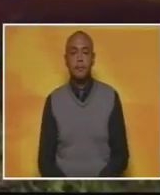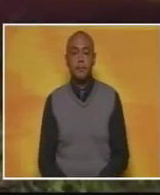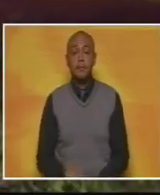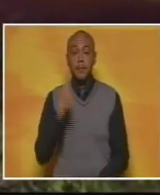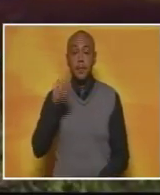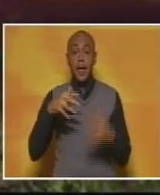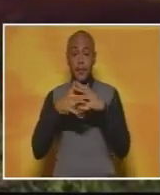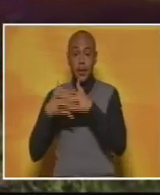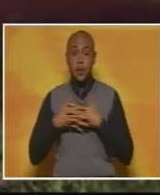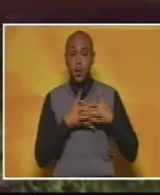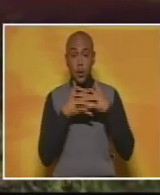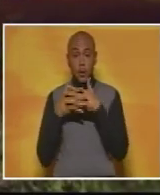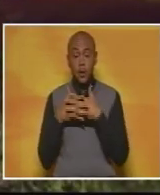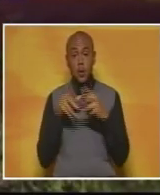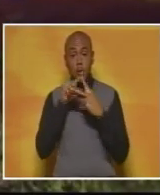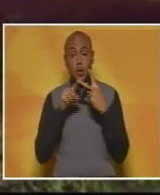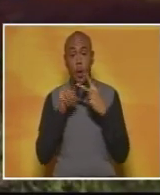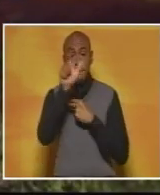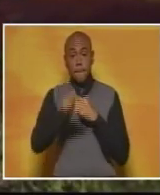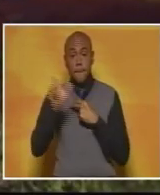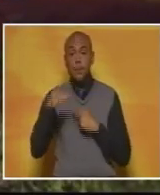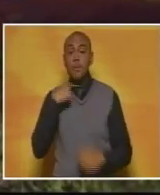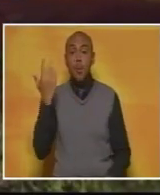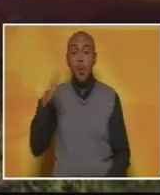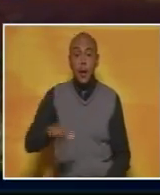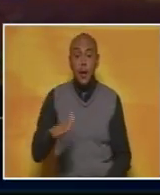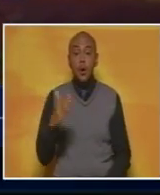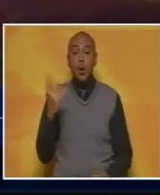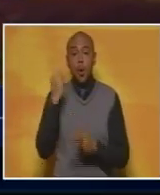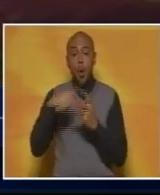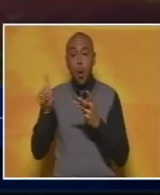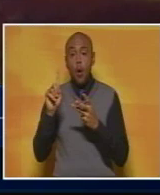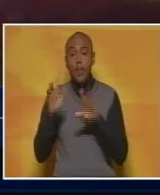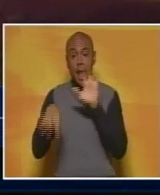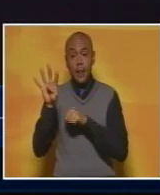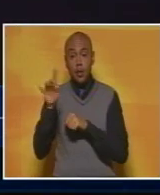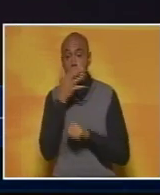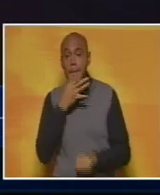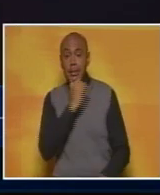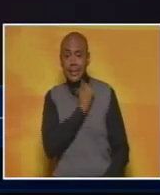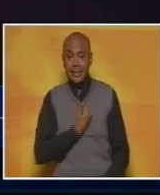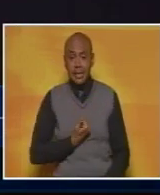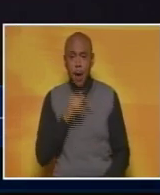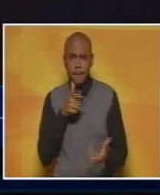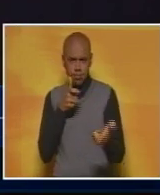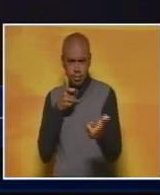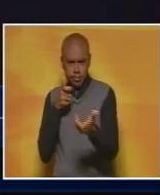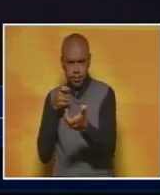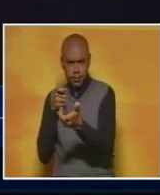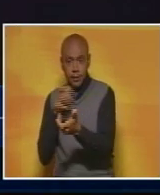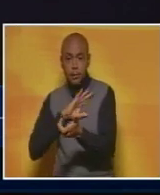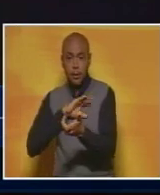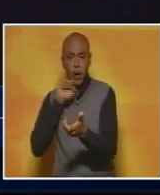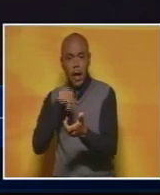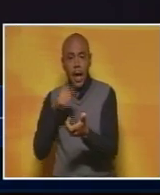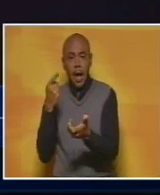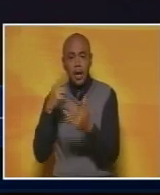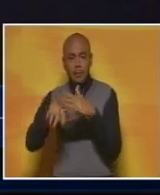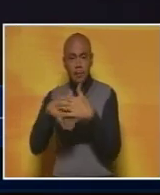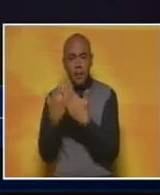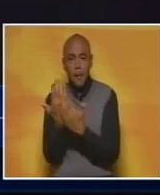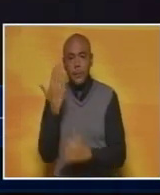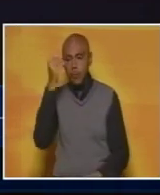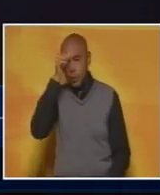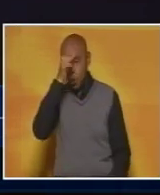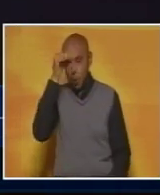En Estados Unidos, al menos 2 personas murieron y otras 14 resultaron heridas durante un tiroteo masivo registrado la madrugada del